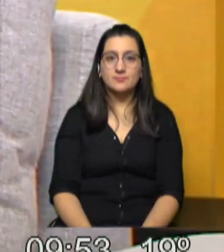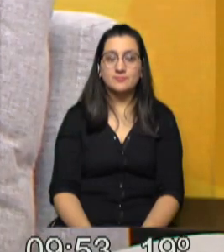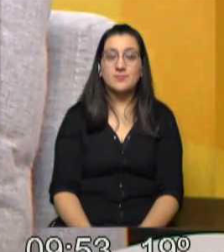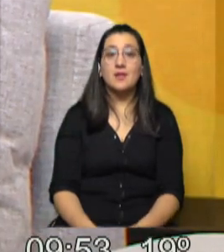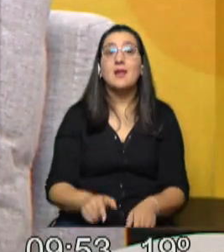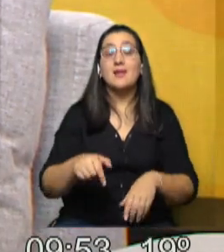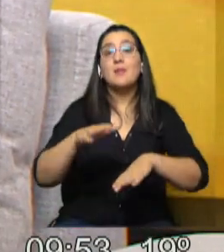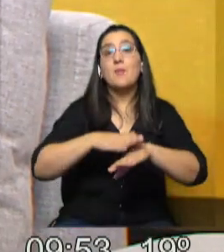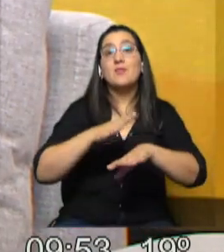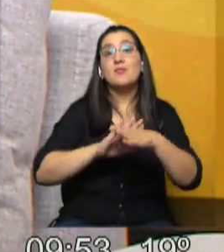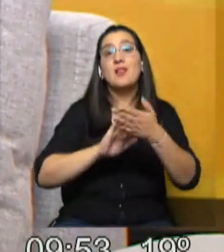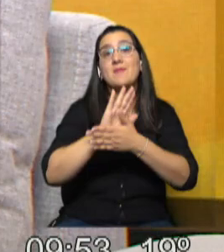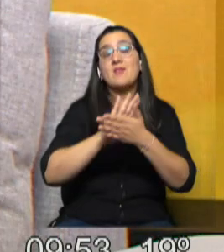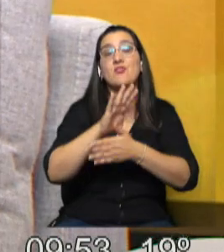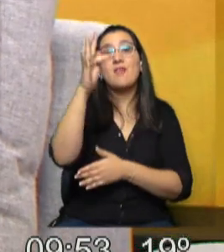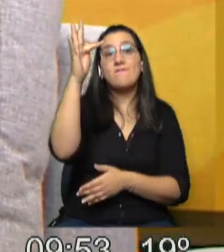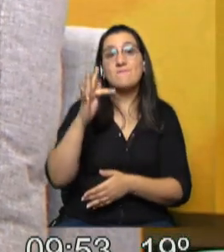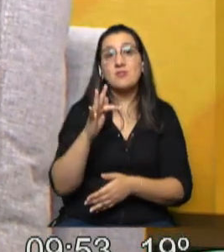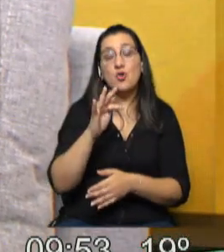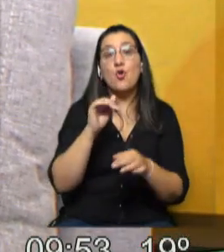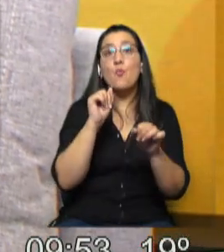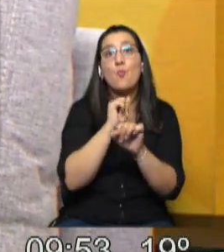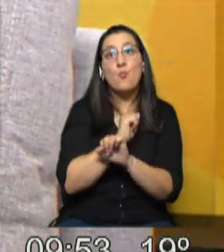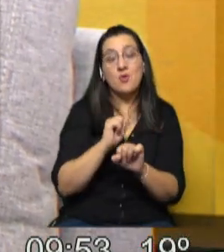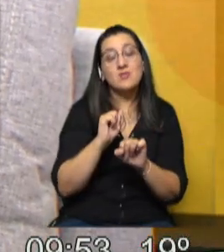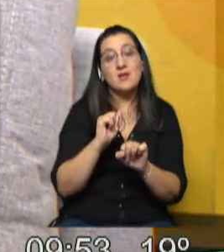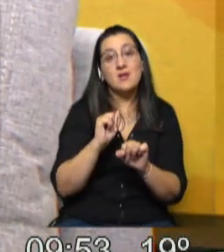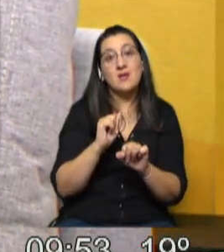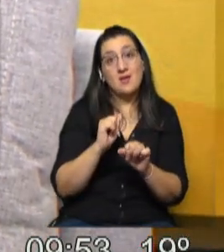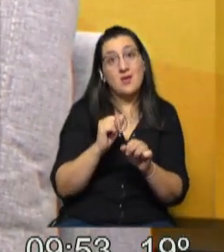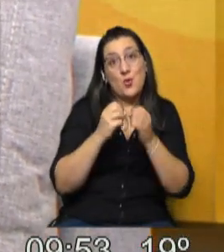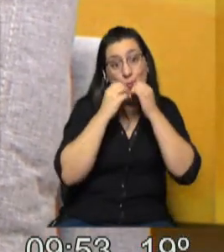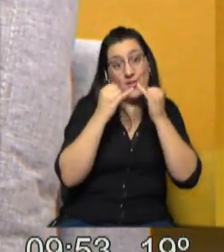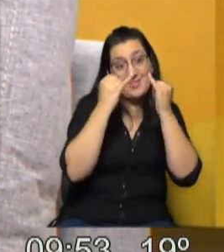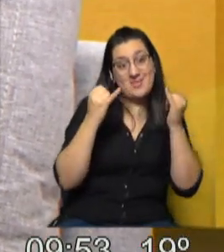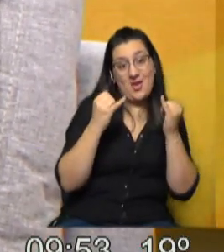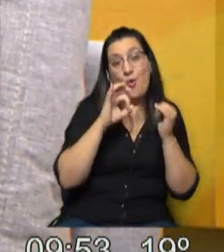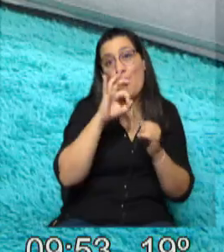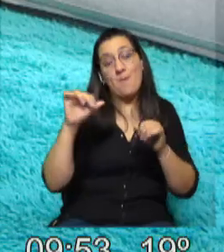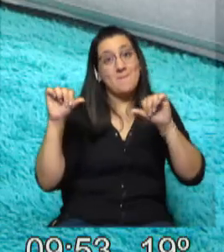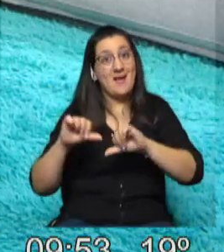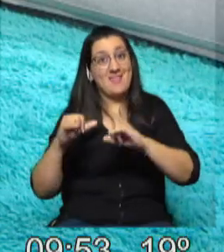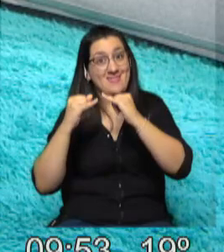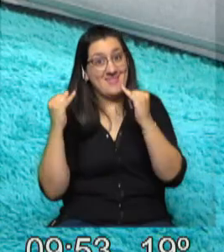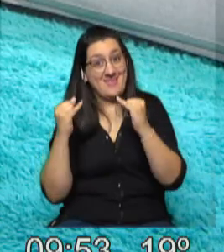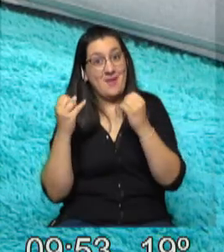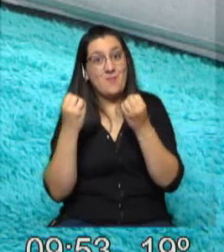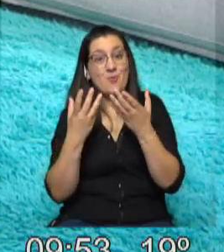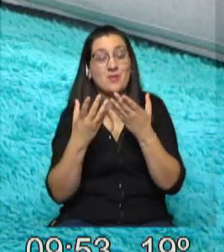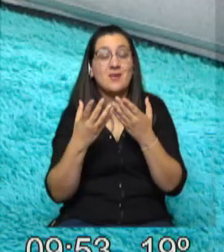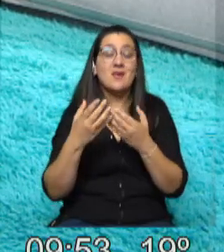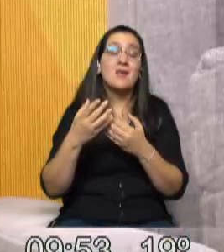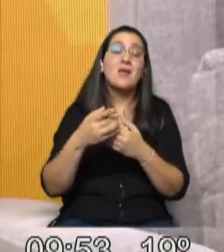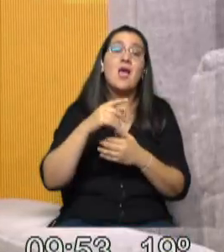Momento de la mañana en donde Fito Gali puede estar en un gran día o en un pésimo día. Exacto. Porque llegó el ruso Sabiaga y hoy nos va a ayudar